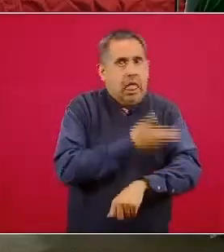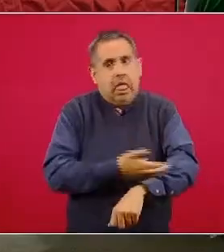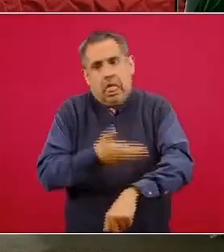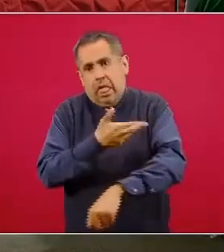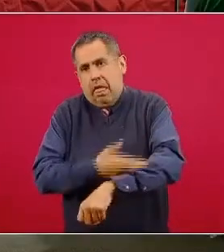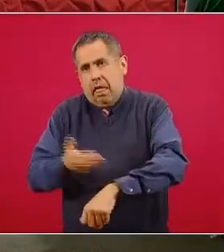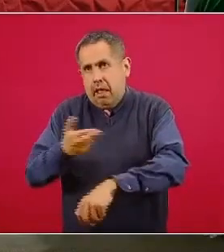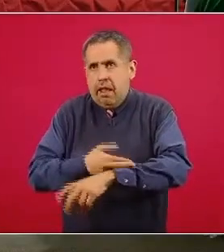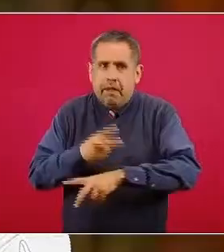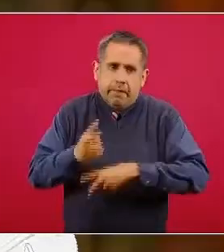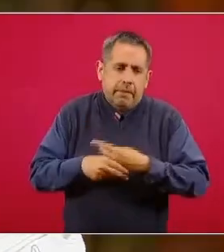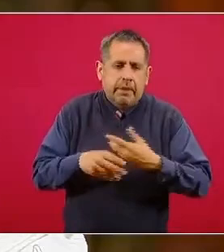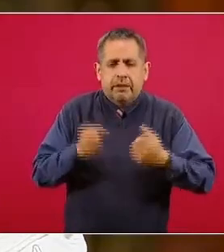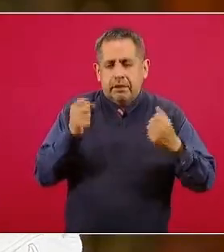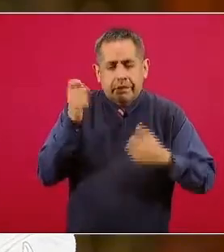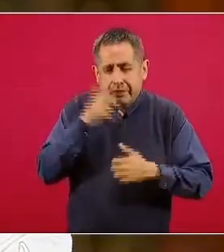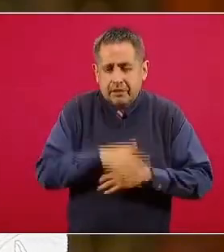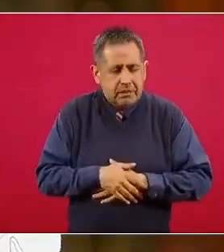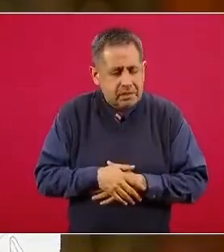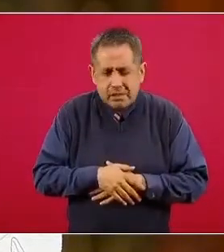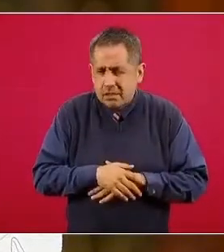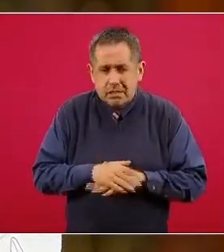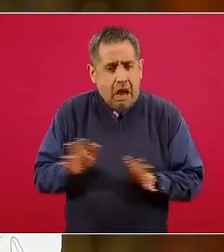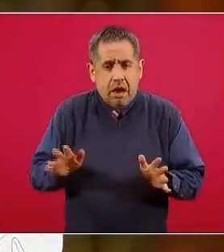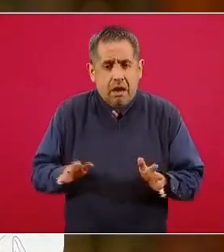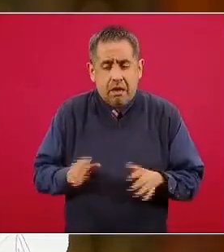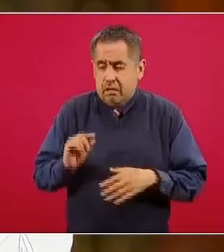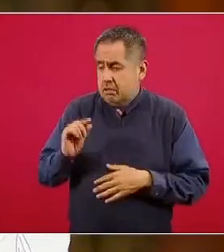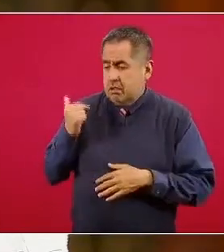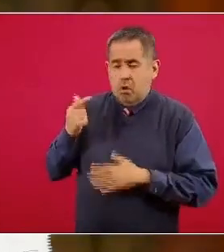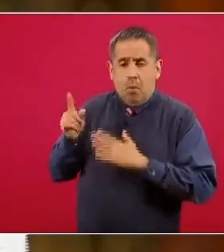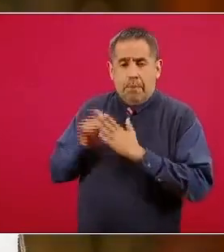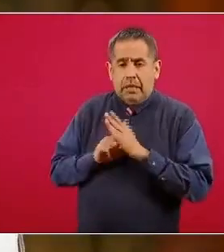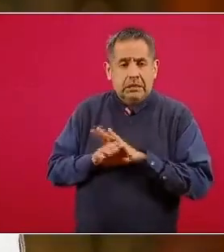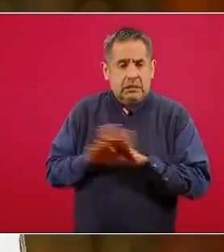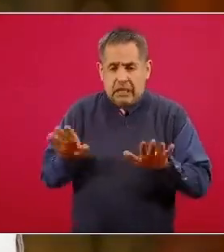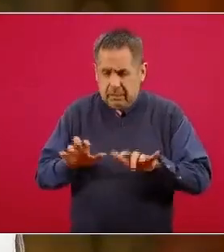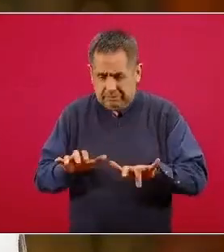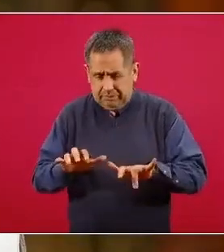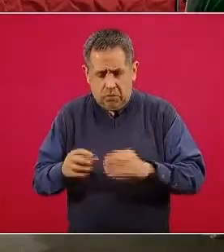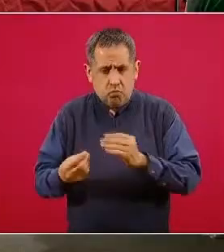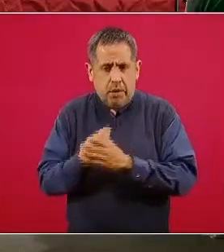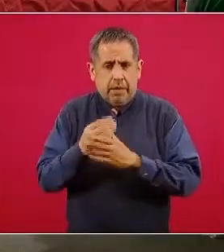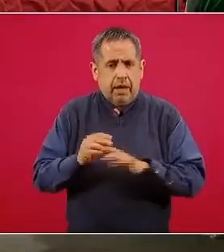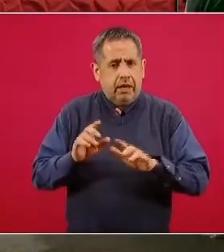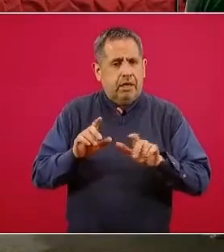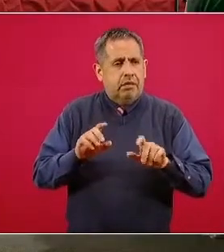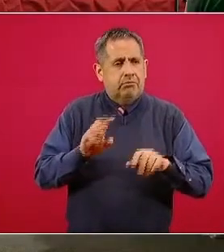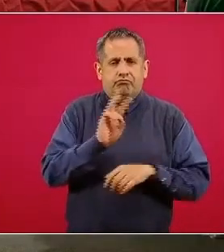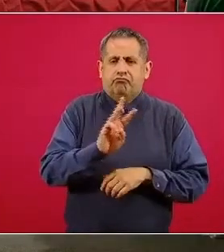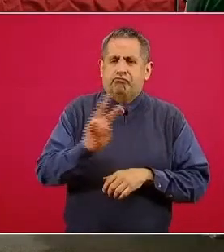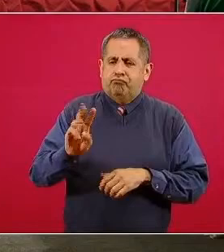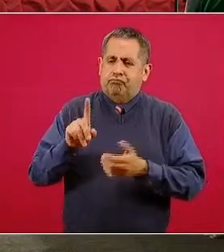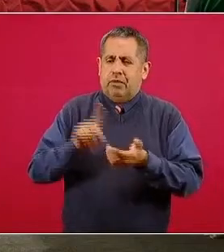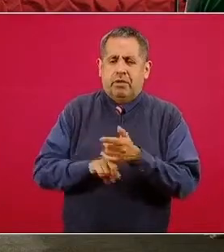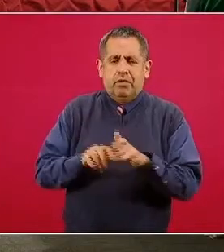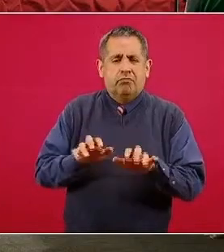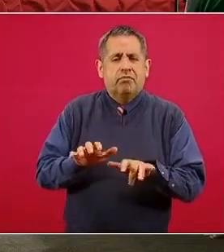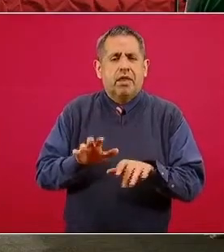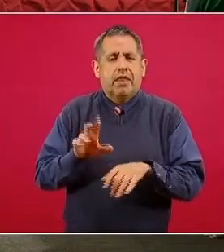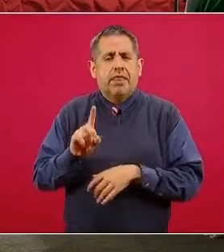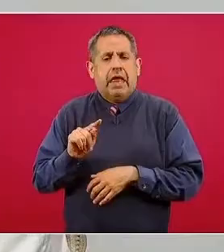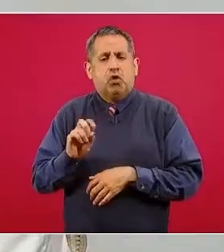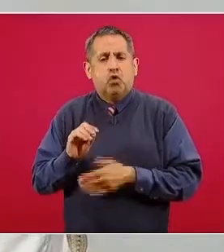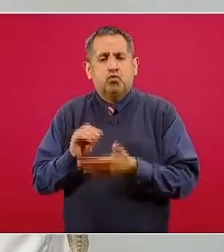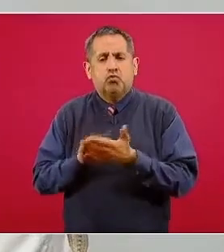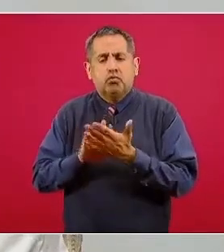situación bien complicada. Eso en el último mes resolvimos y ya desarrollamos dentro de la propia plataforma ese carnet. Yo creo